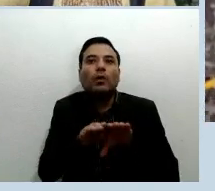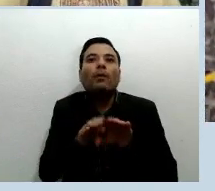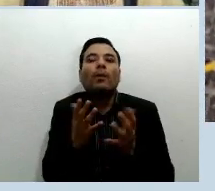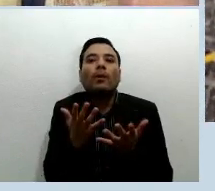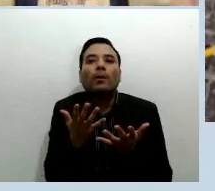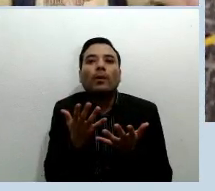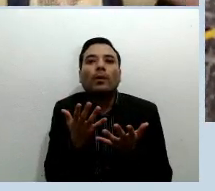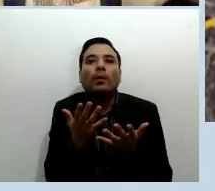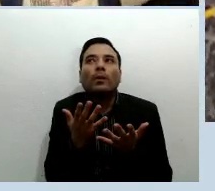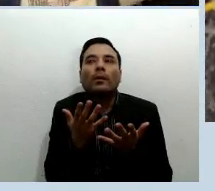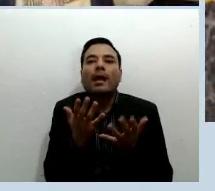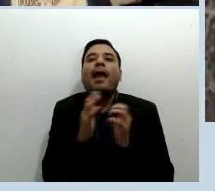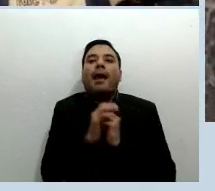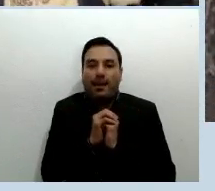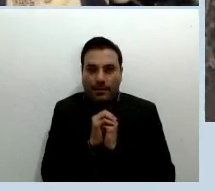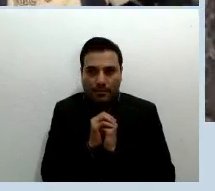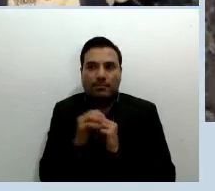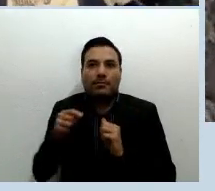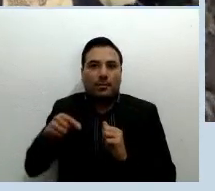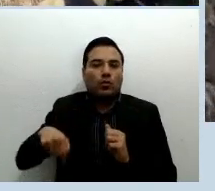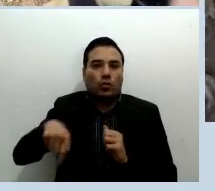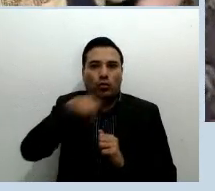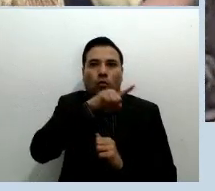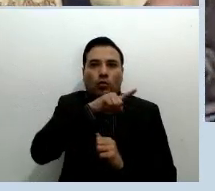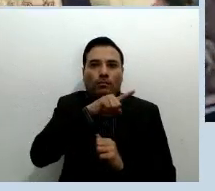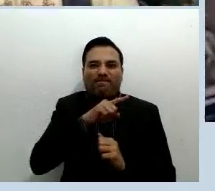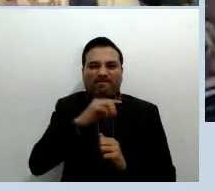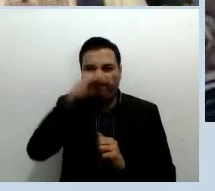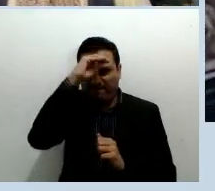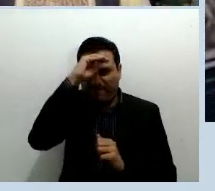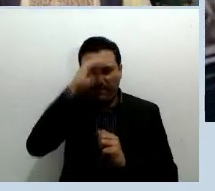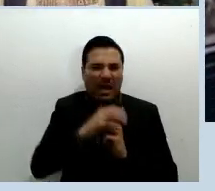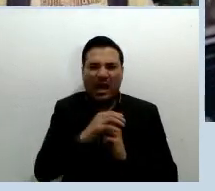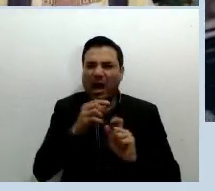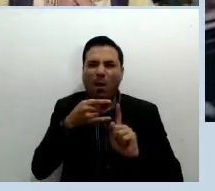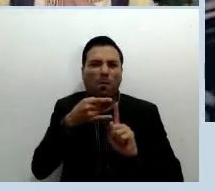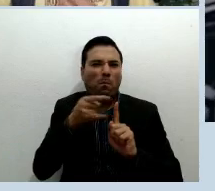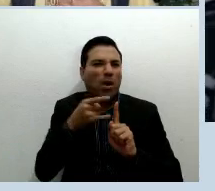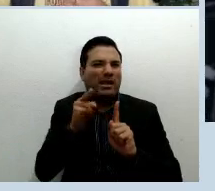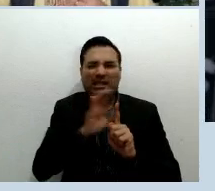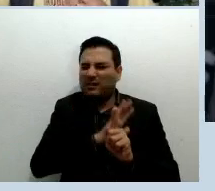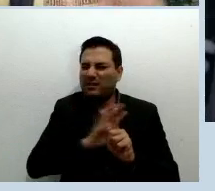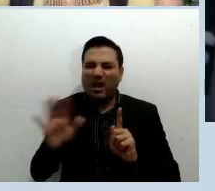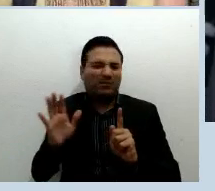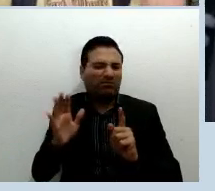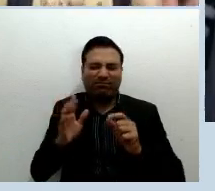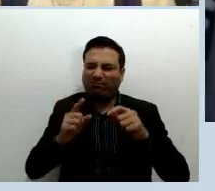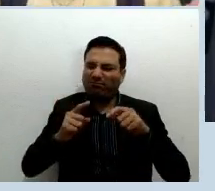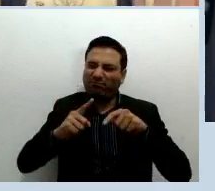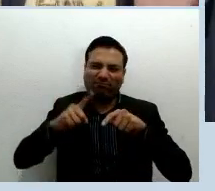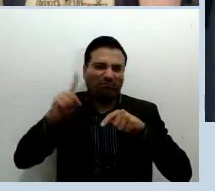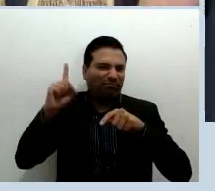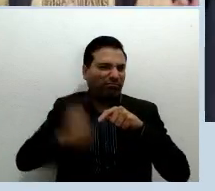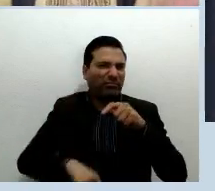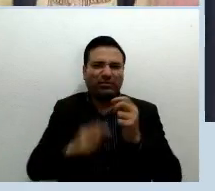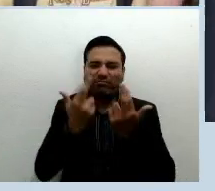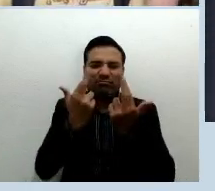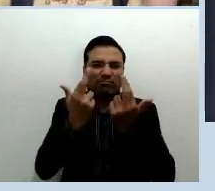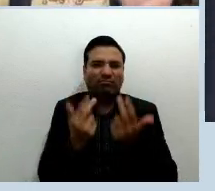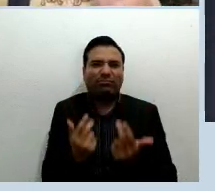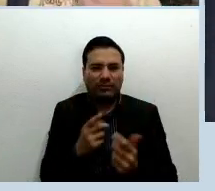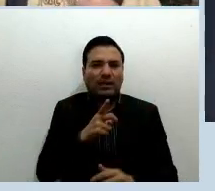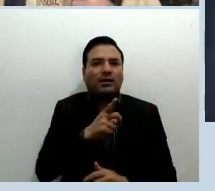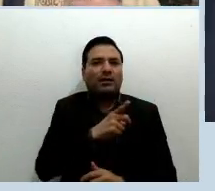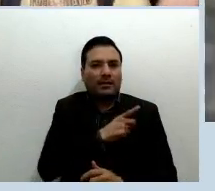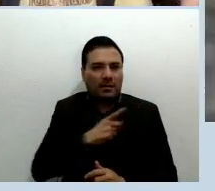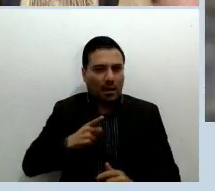instalación en donde rompíamos la puerta de ya no más puertas este y si tratar de responder y aventurarnos a